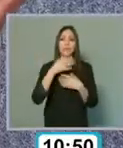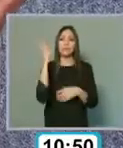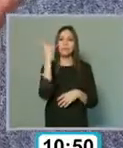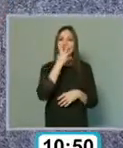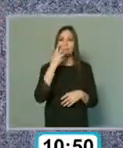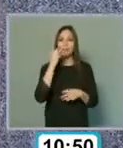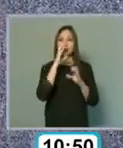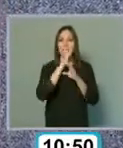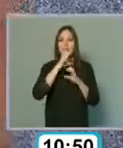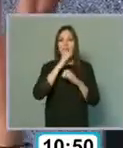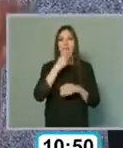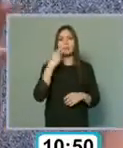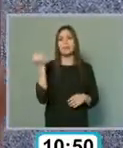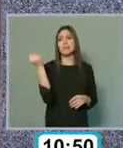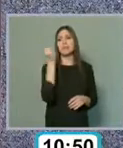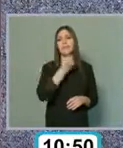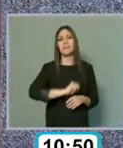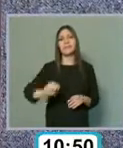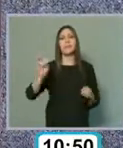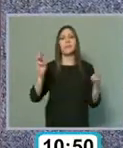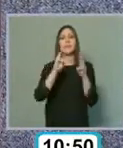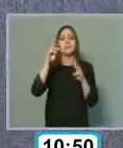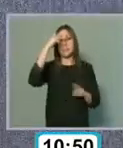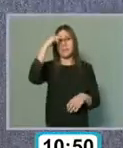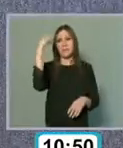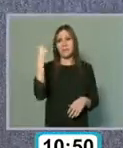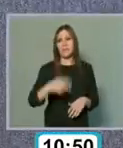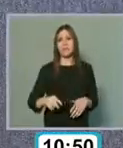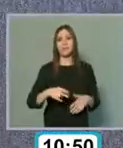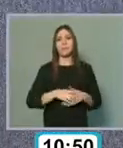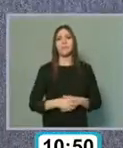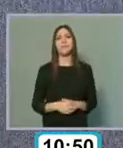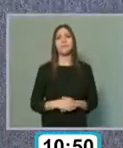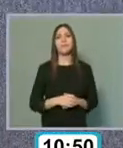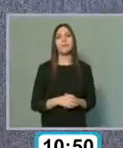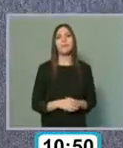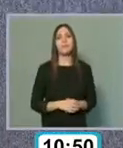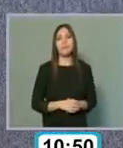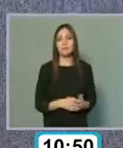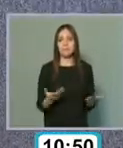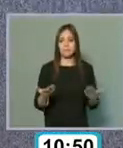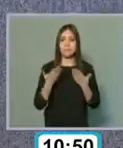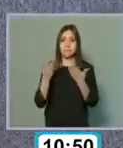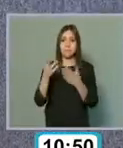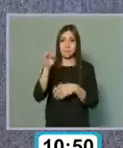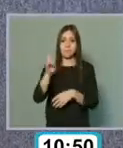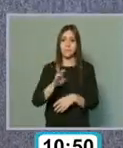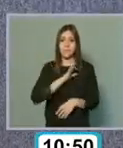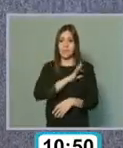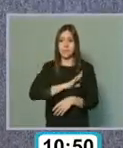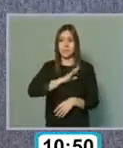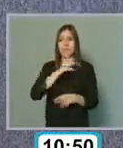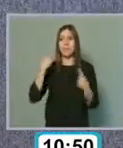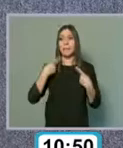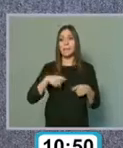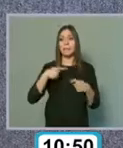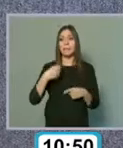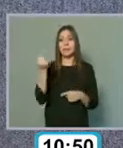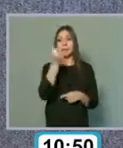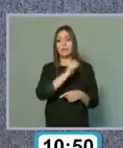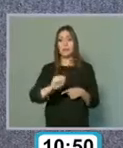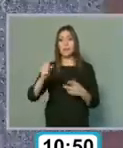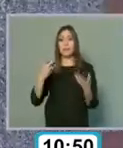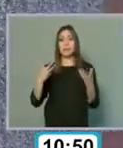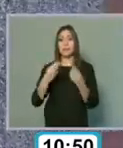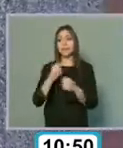máster en el regional mexicano y de verdad que pues se te felicita, porque no cualquiera trabaja con estos grandes de la